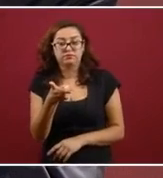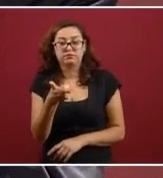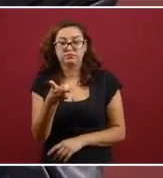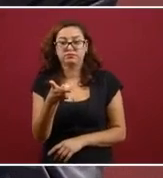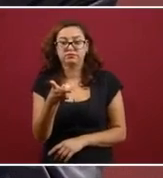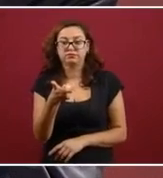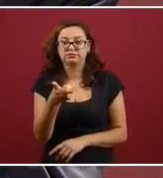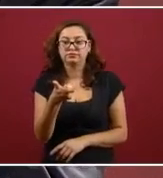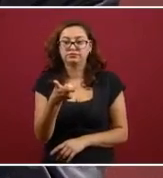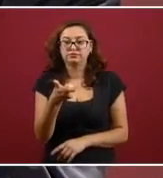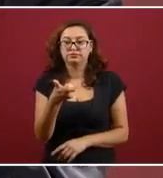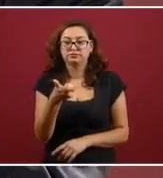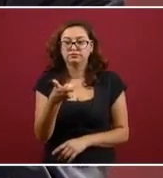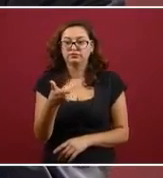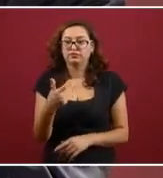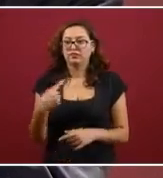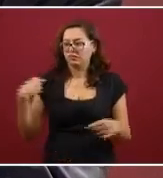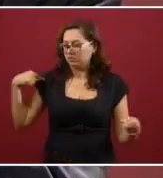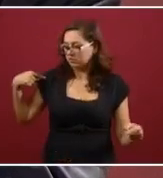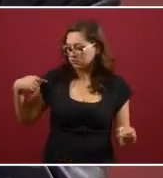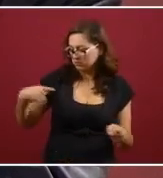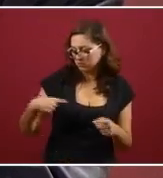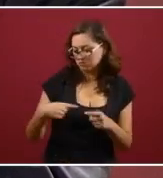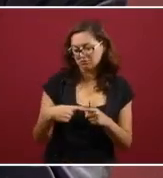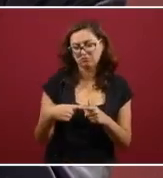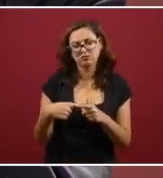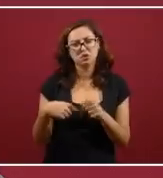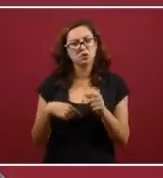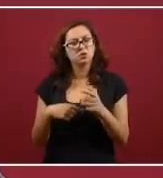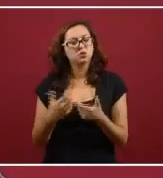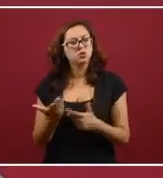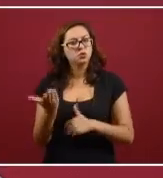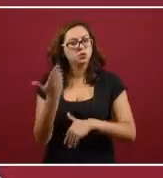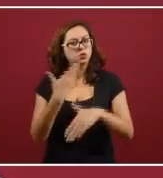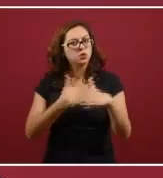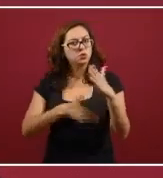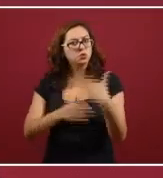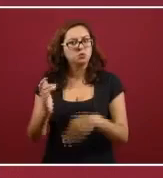es la moneda que más se ha fortalecido